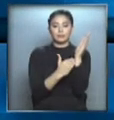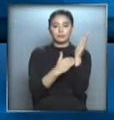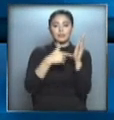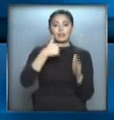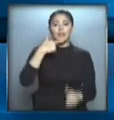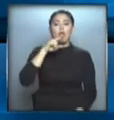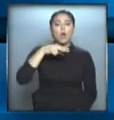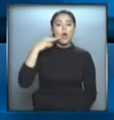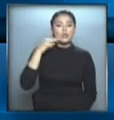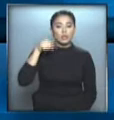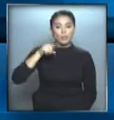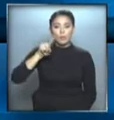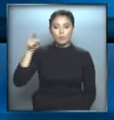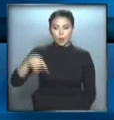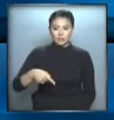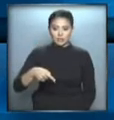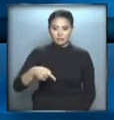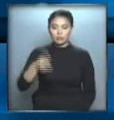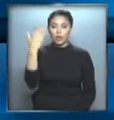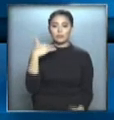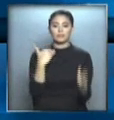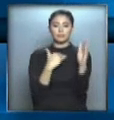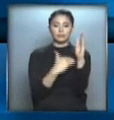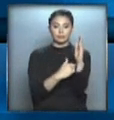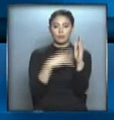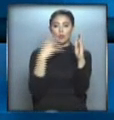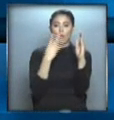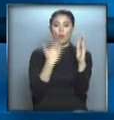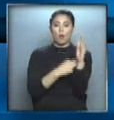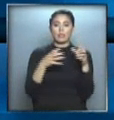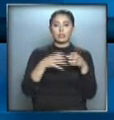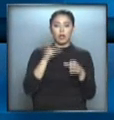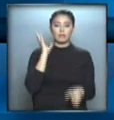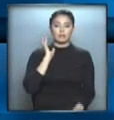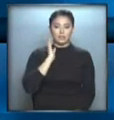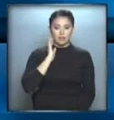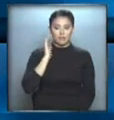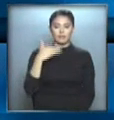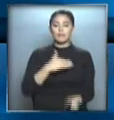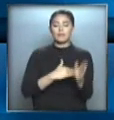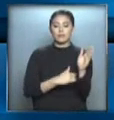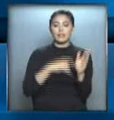Stolbizer, 11,1%. El Frente Unidos por la Libertad,